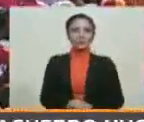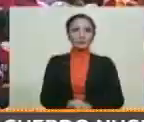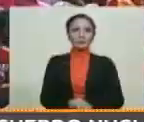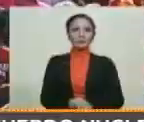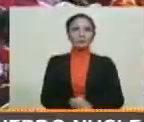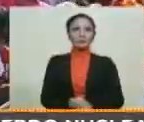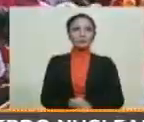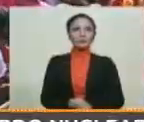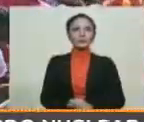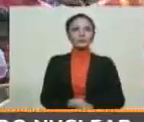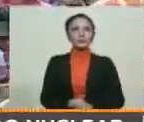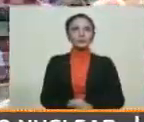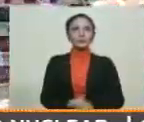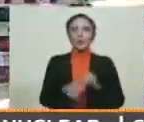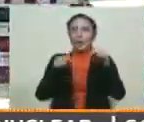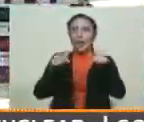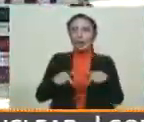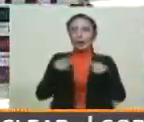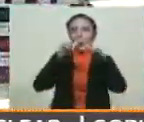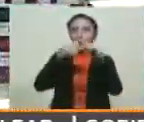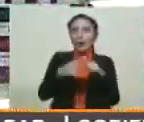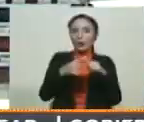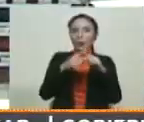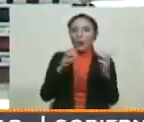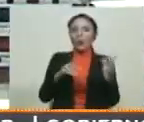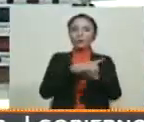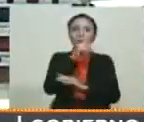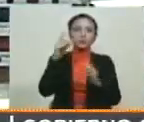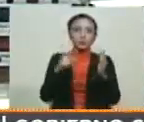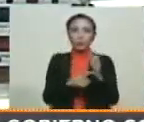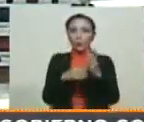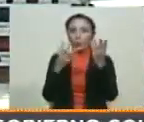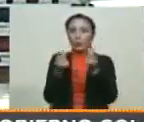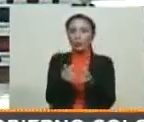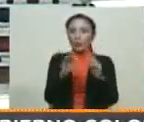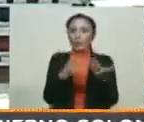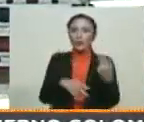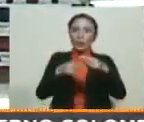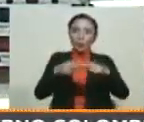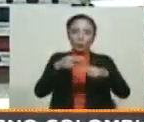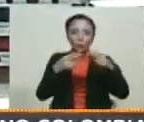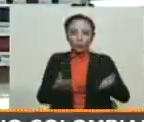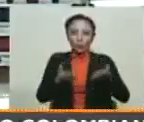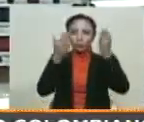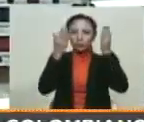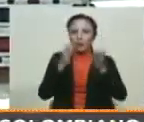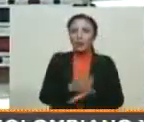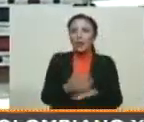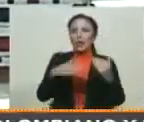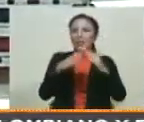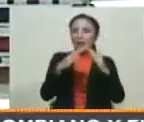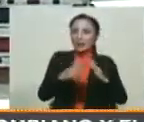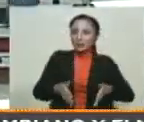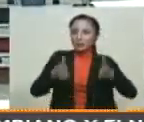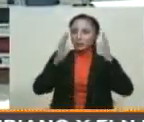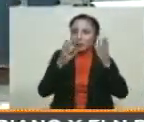hasta ahora rafael calles hemos construido y entregado en portuguesa